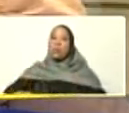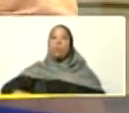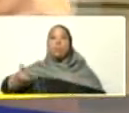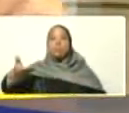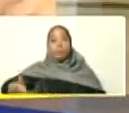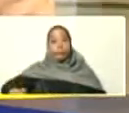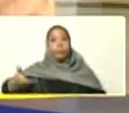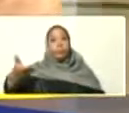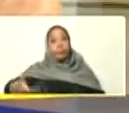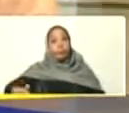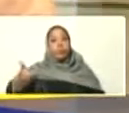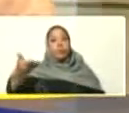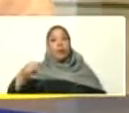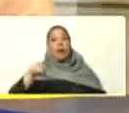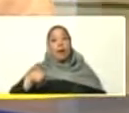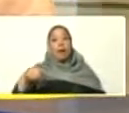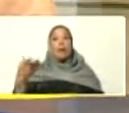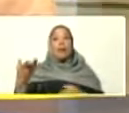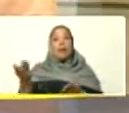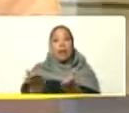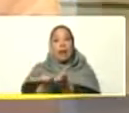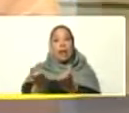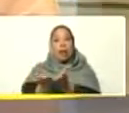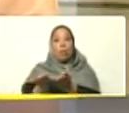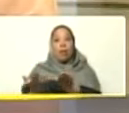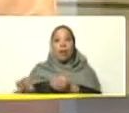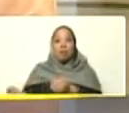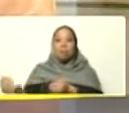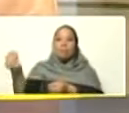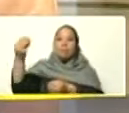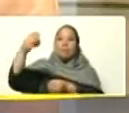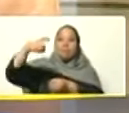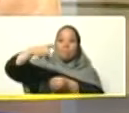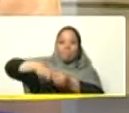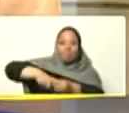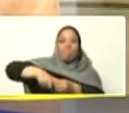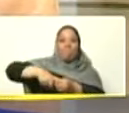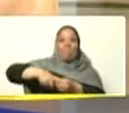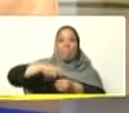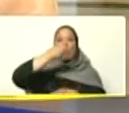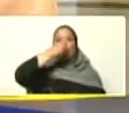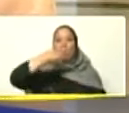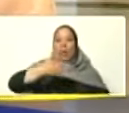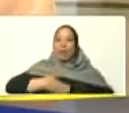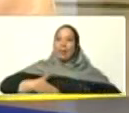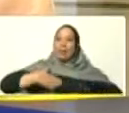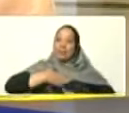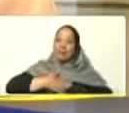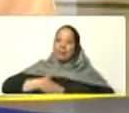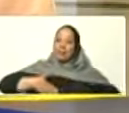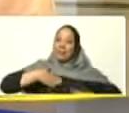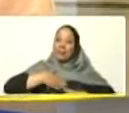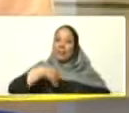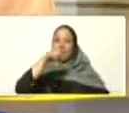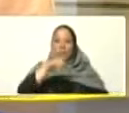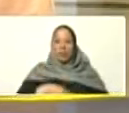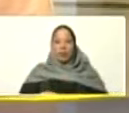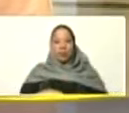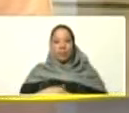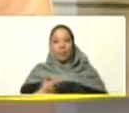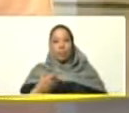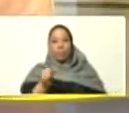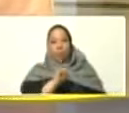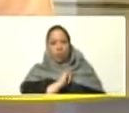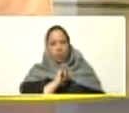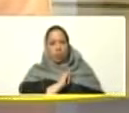de la escuela donde se promueve la inclusión, la equidad y el bienestar tanto